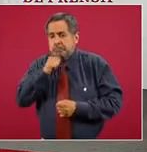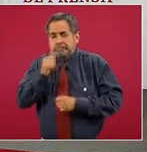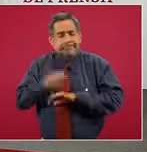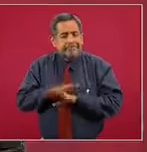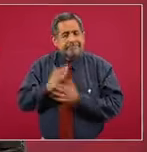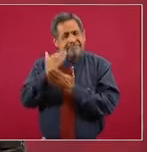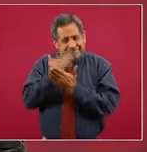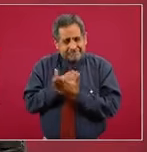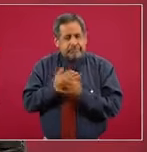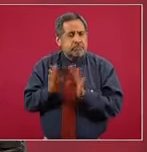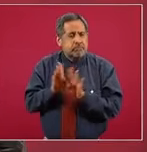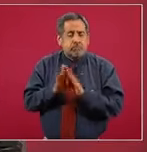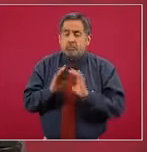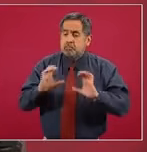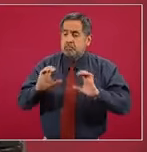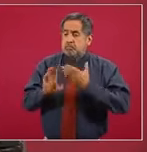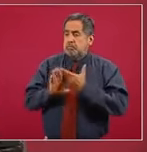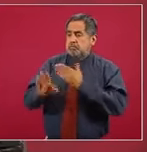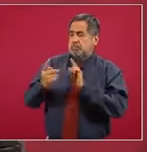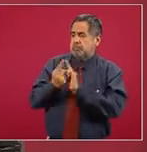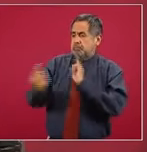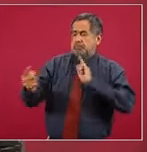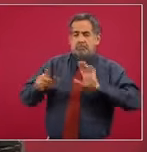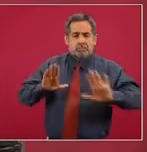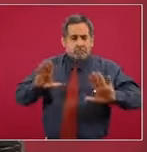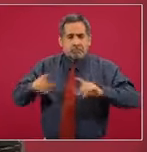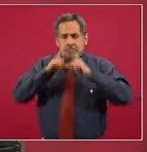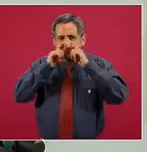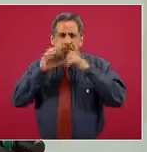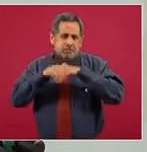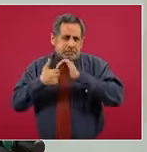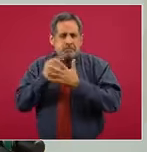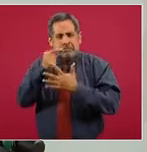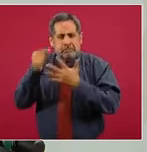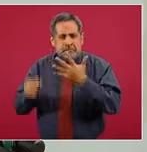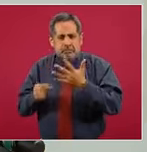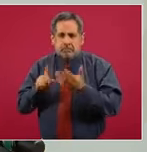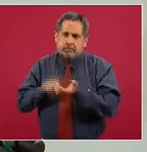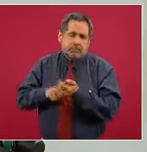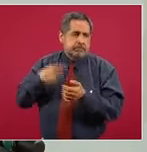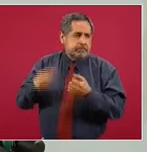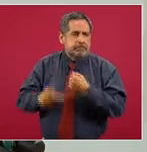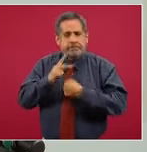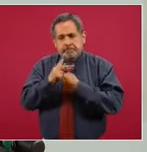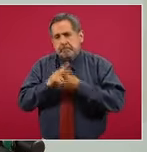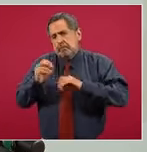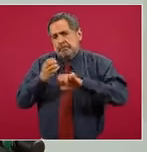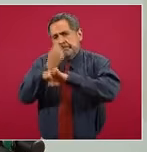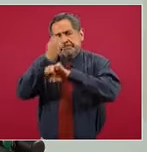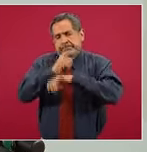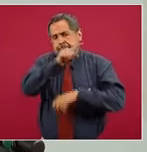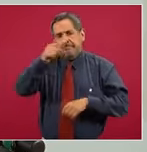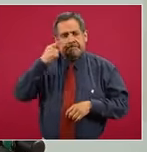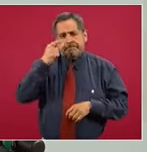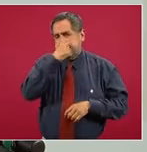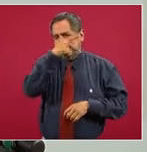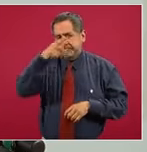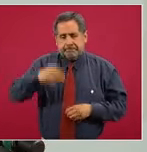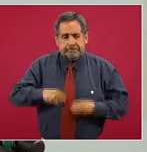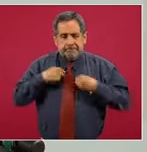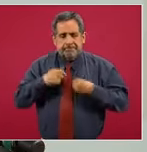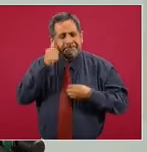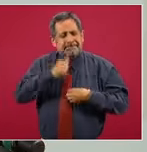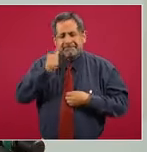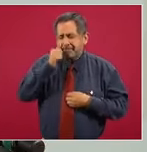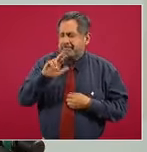la epidemia en nuestro país o en el estado en el que vivamos, recordando siempre lo que